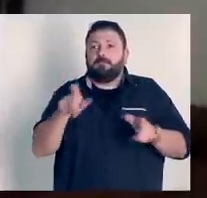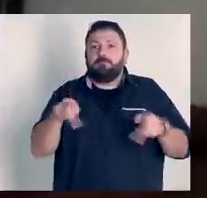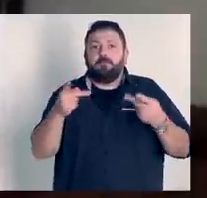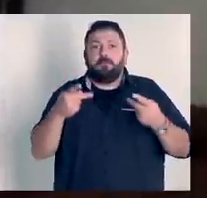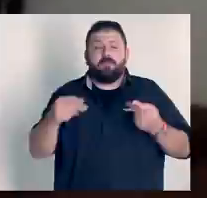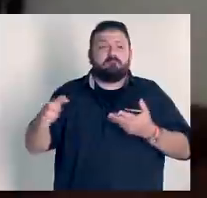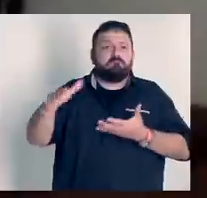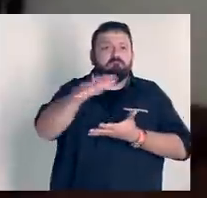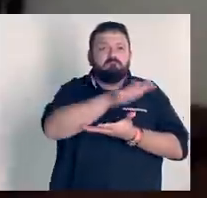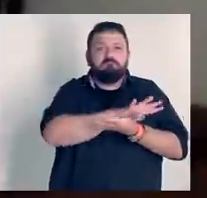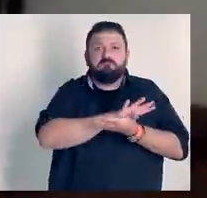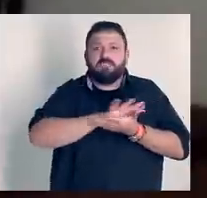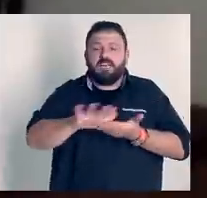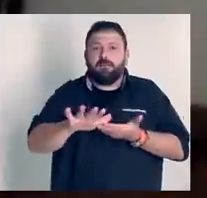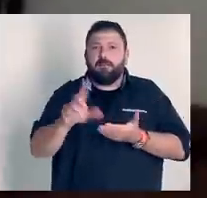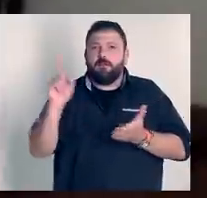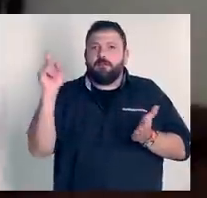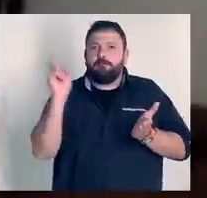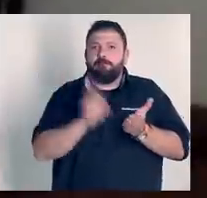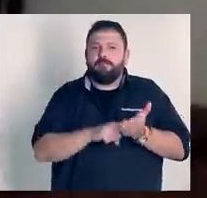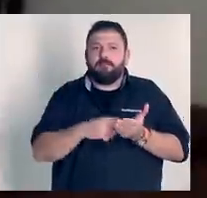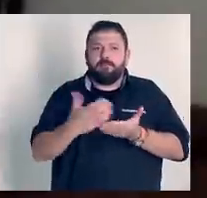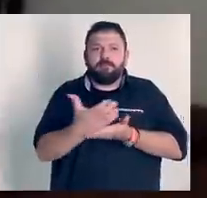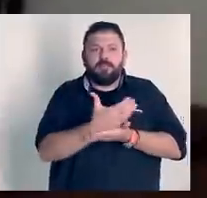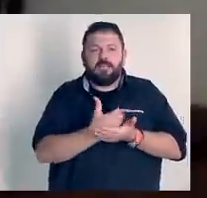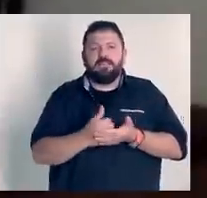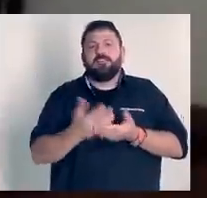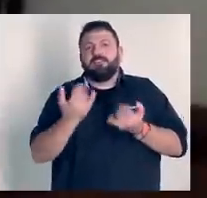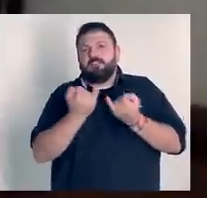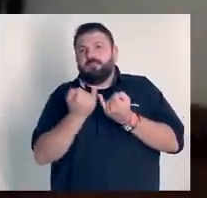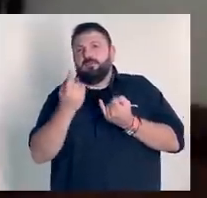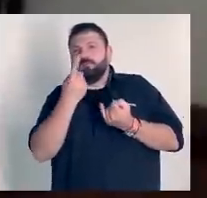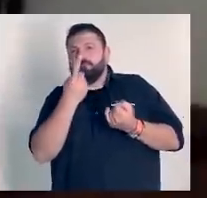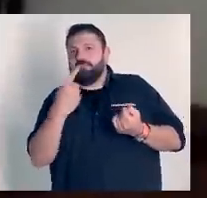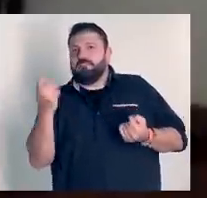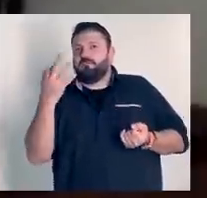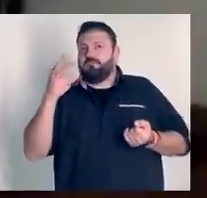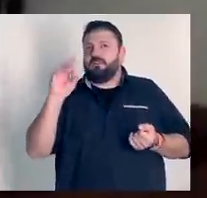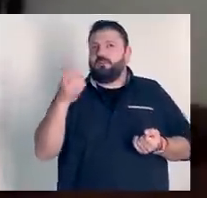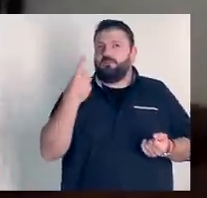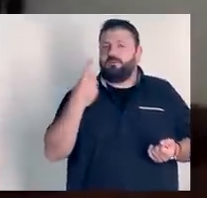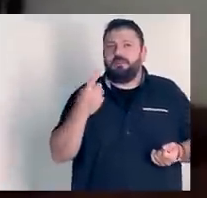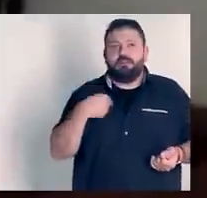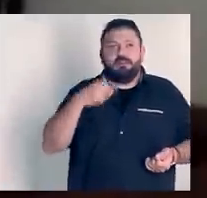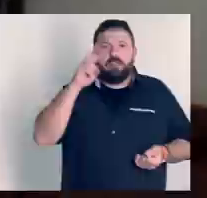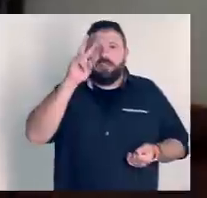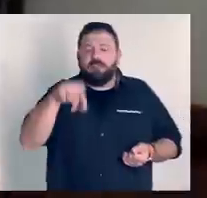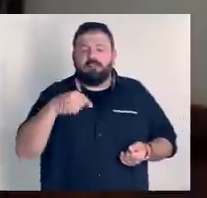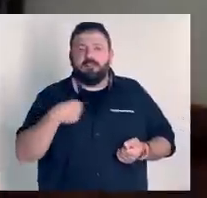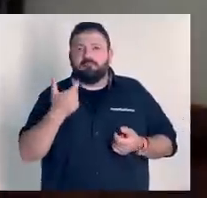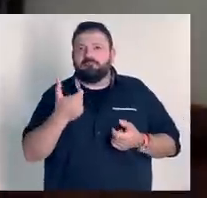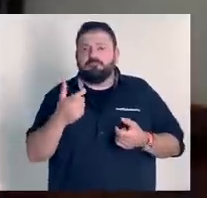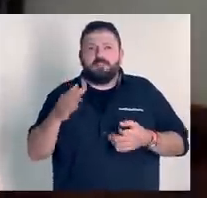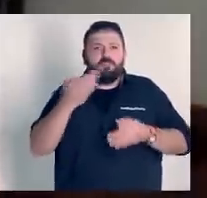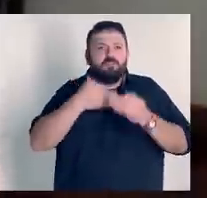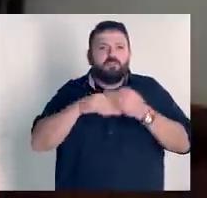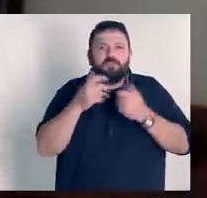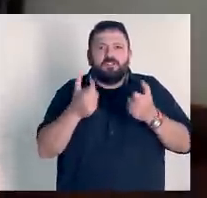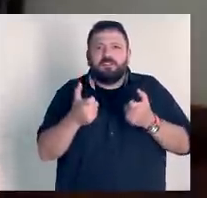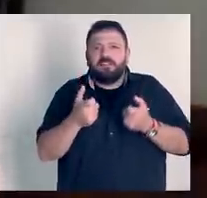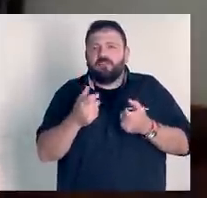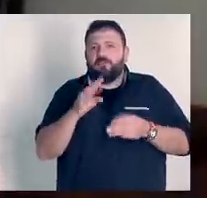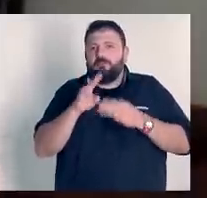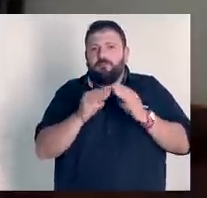presente, 1,000 pesos mexicanos, que vienen siendo $50, que para mí de verdad es que era todo el dinero del mundo, porque cuando no tienes ni un peso